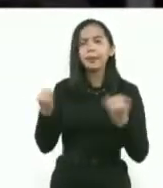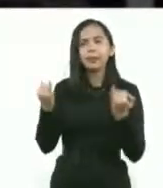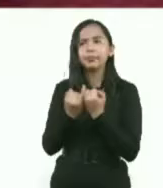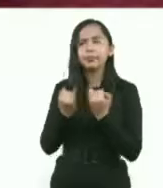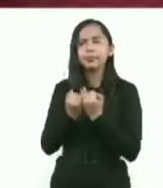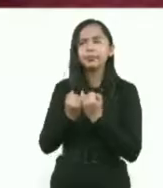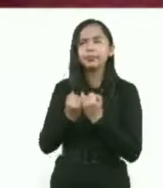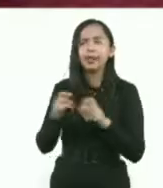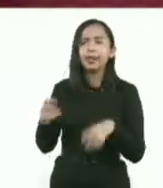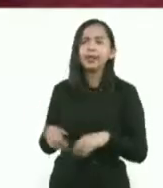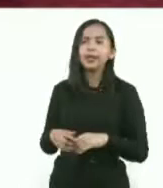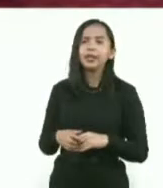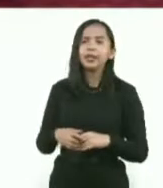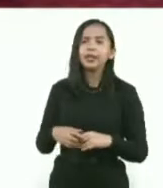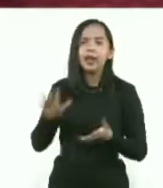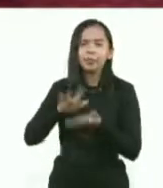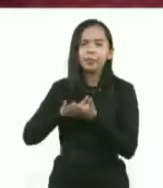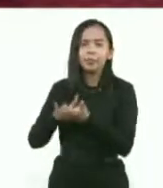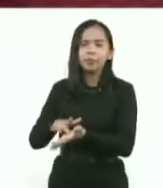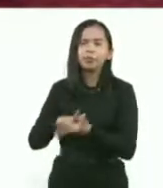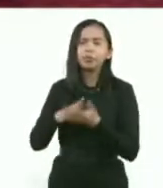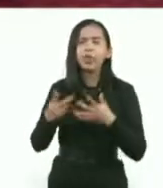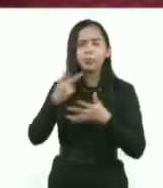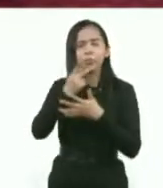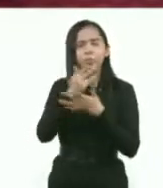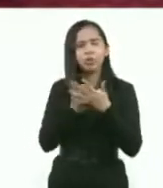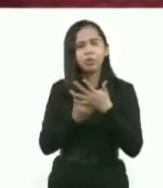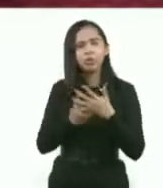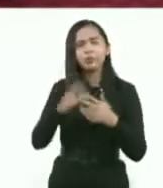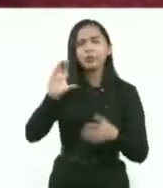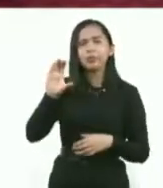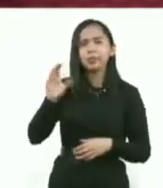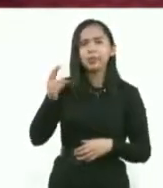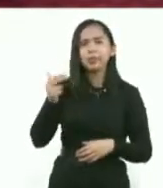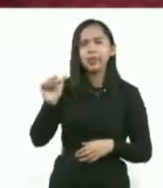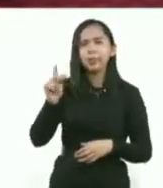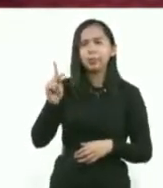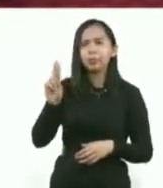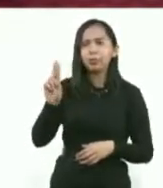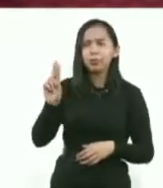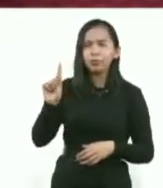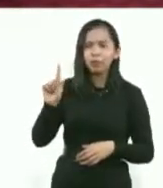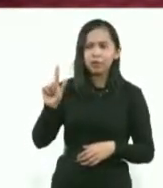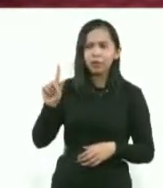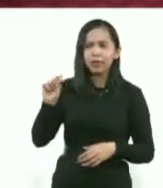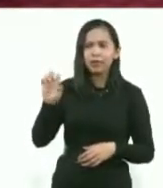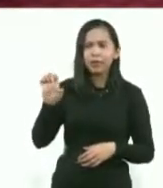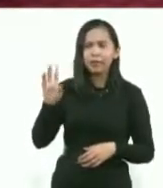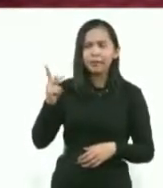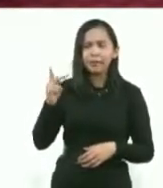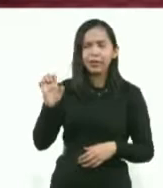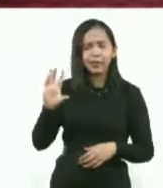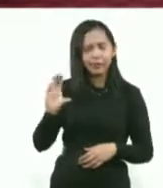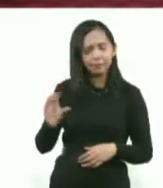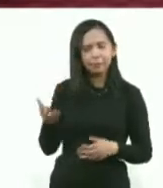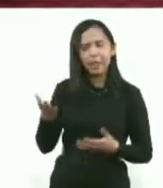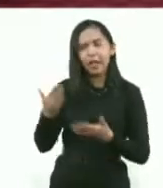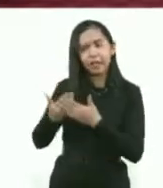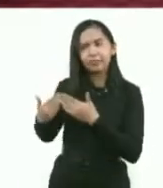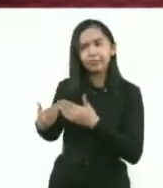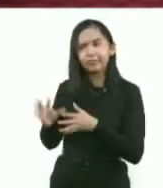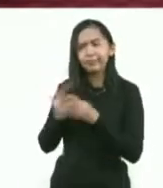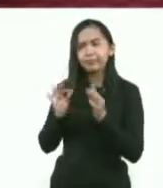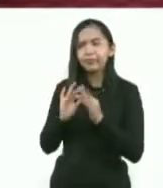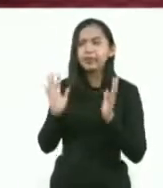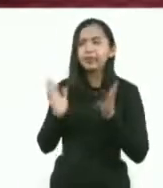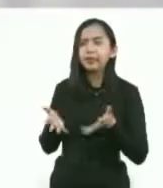México-Toluca, el apoyo que se está dando para el proyecto Chapultepec, que recientemente lo informamos en la mañanera, y